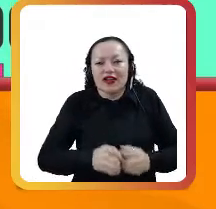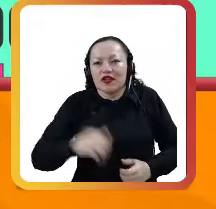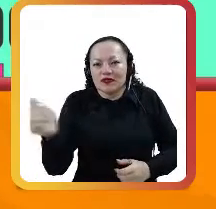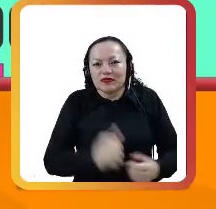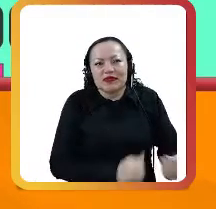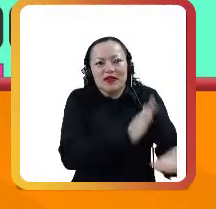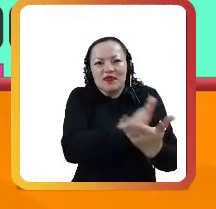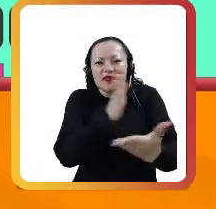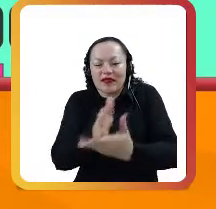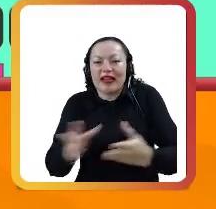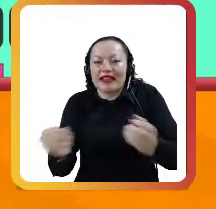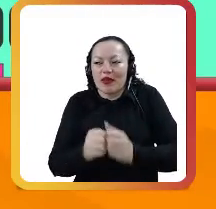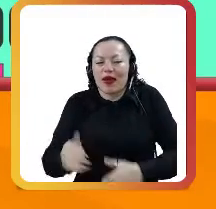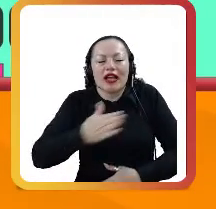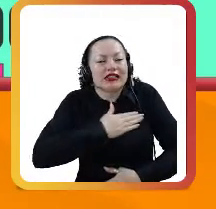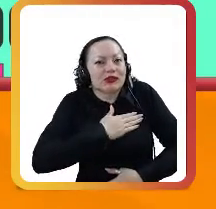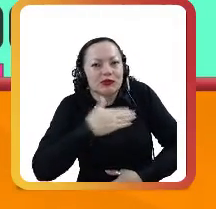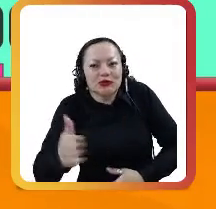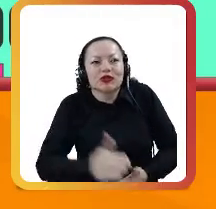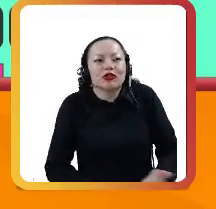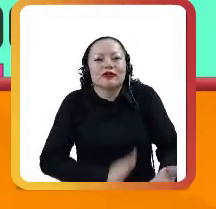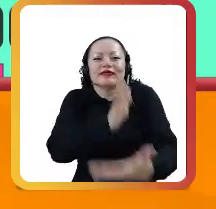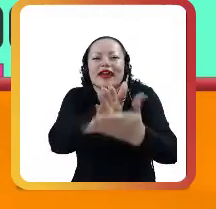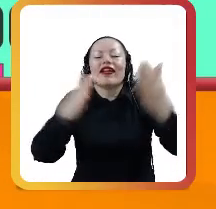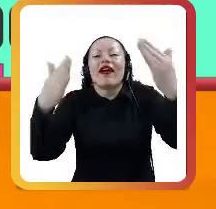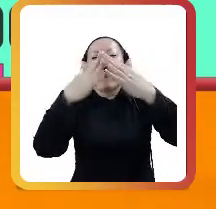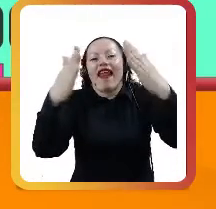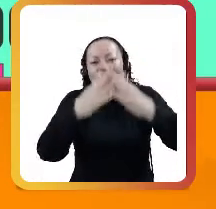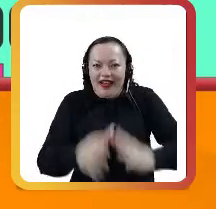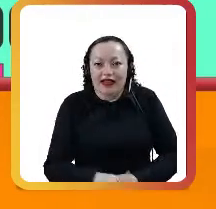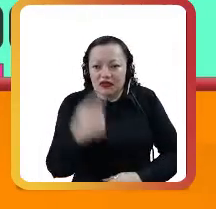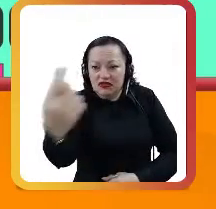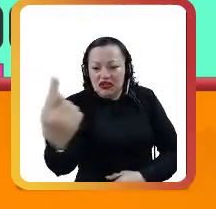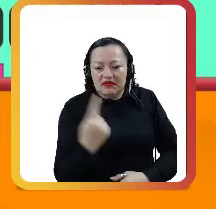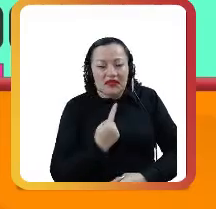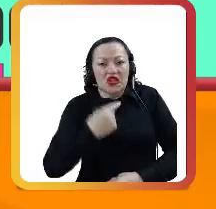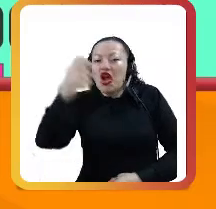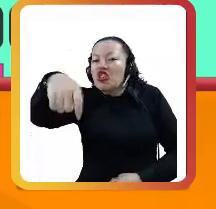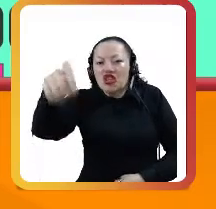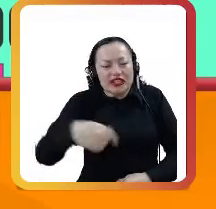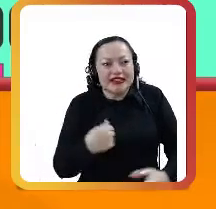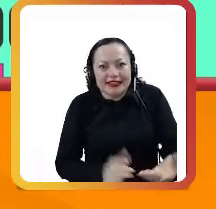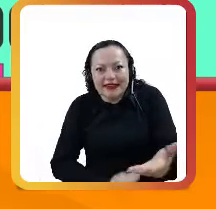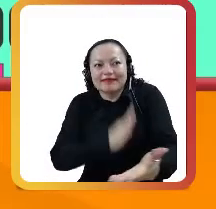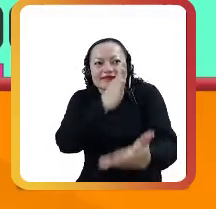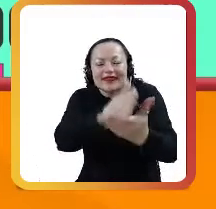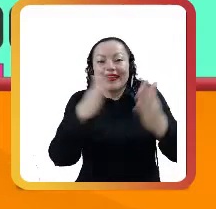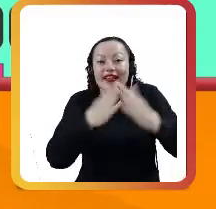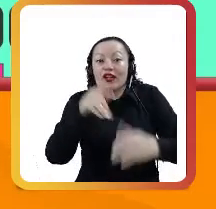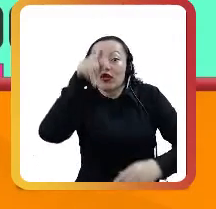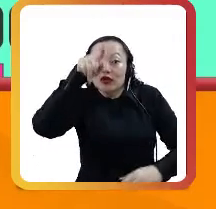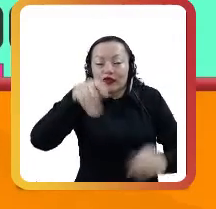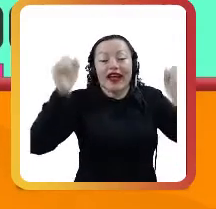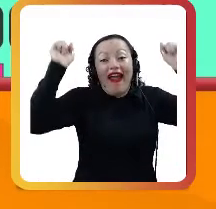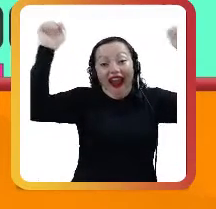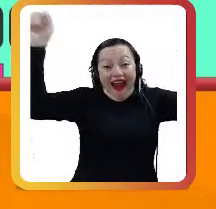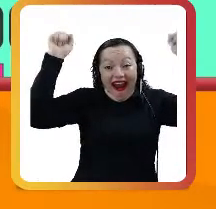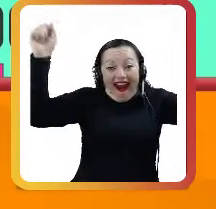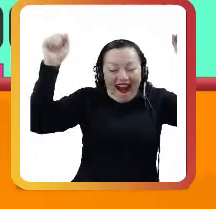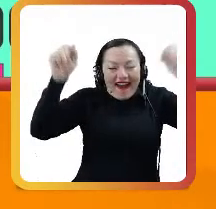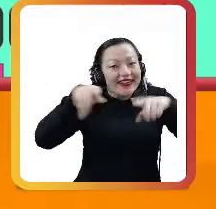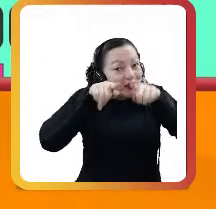porque además se lo vamos a hacer llegar a la casa. No, súper. Entonces, ya me dieron ganas de pasar. Si